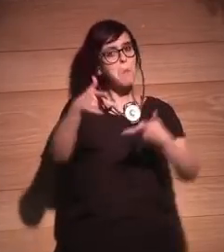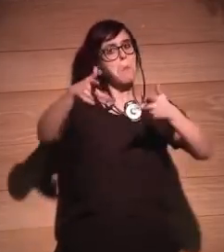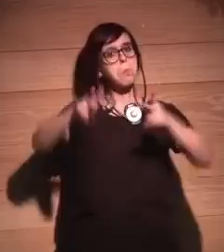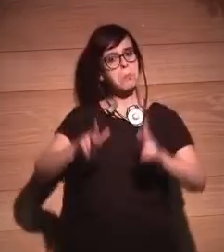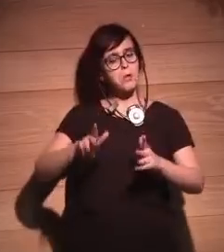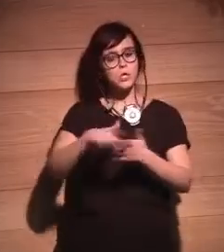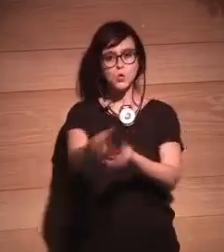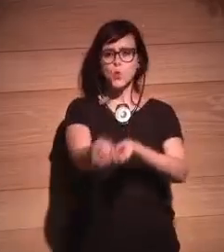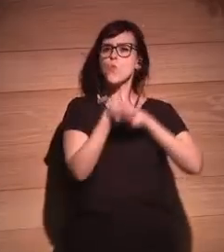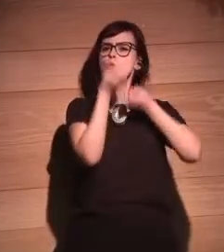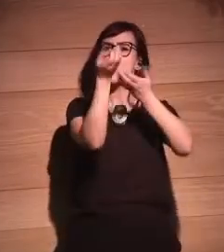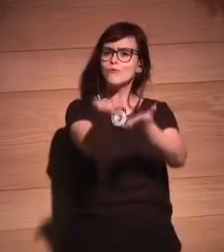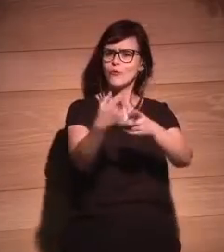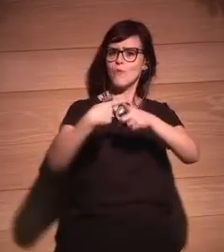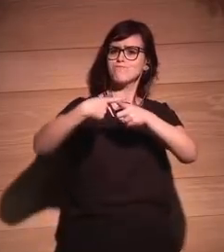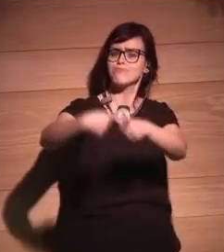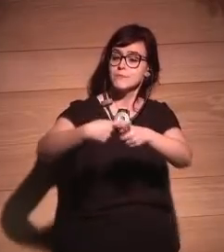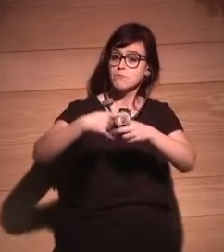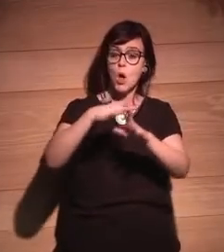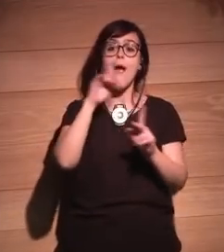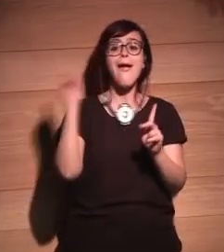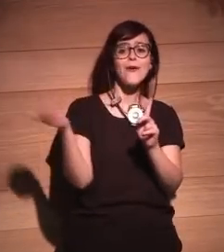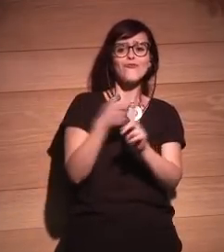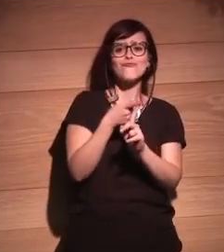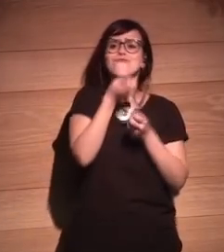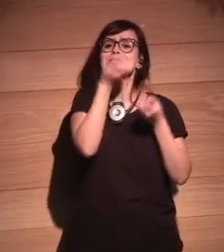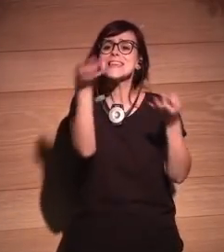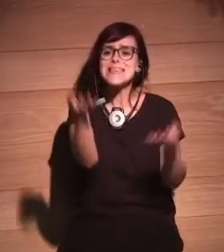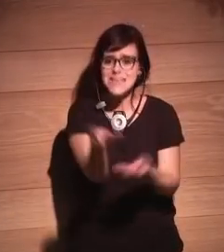cuento lo que he encontrado.